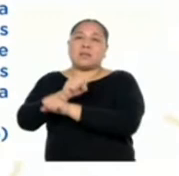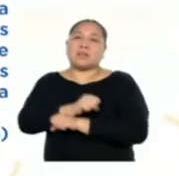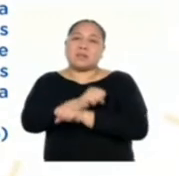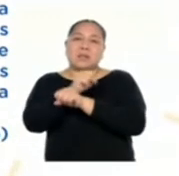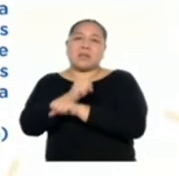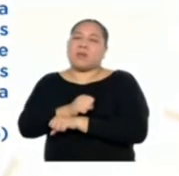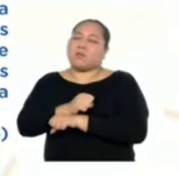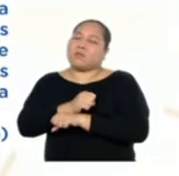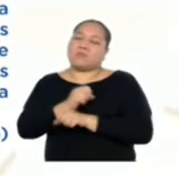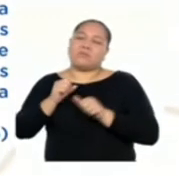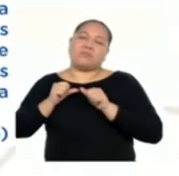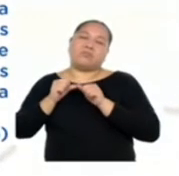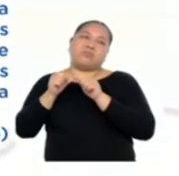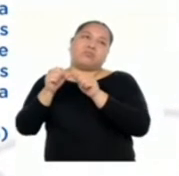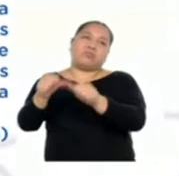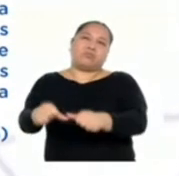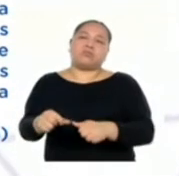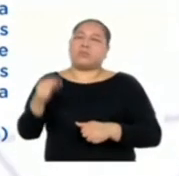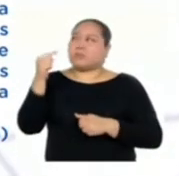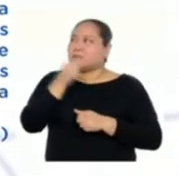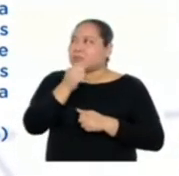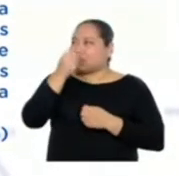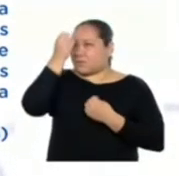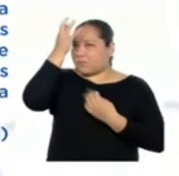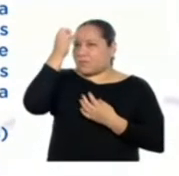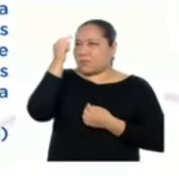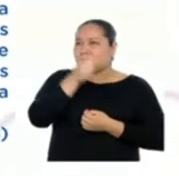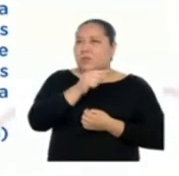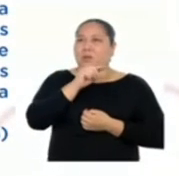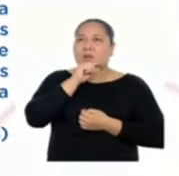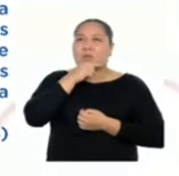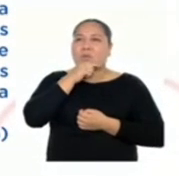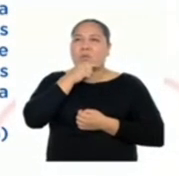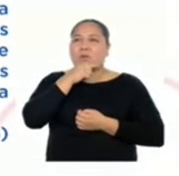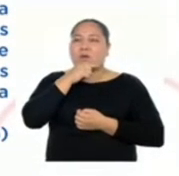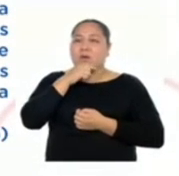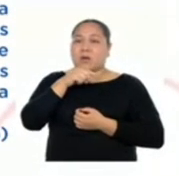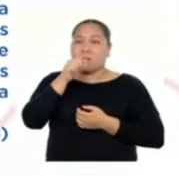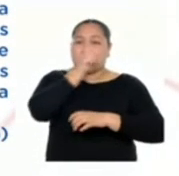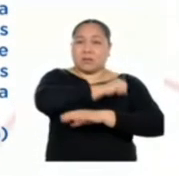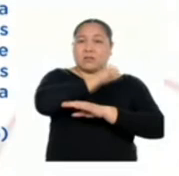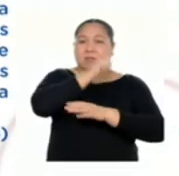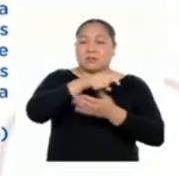perpetuos. Profesora, según la fuente D, a la mujer indígena se la